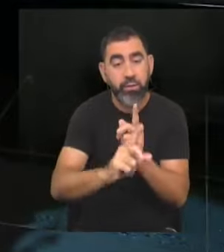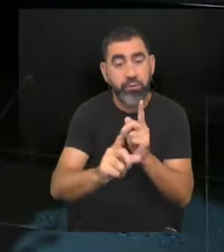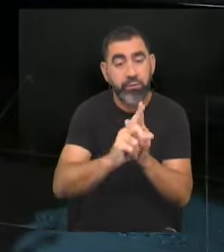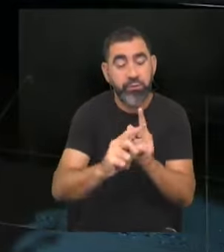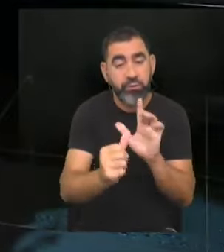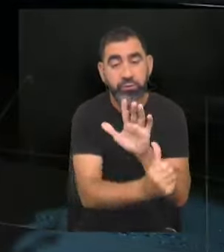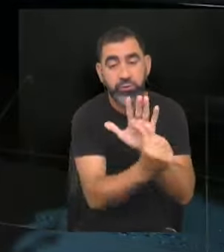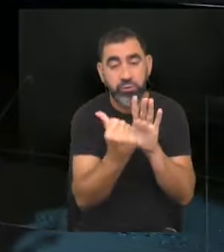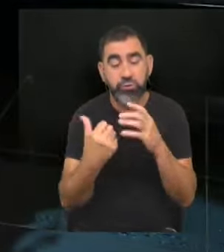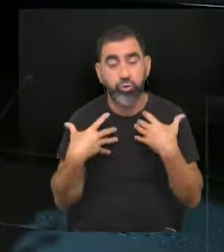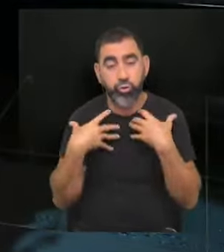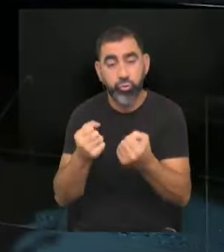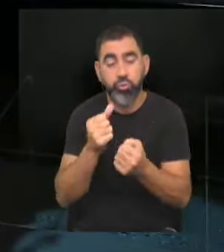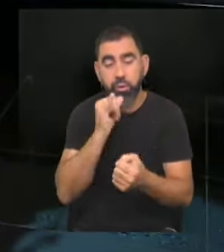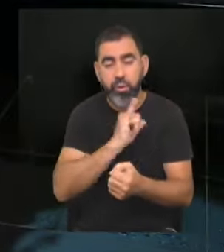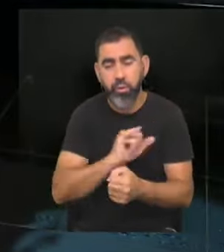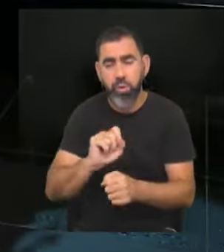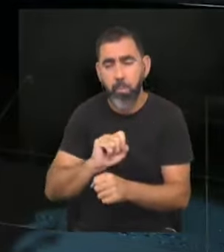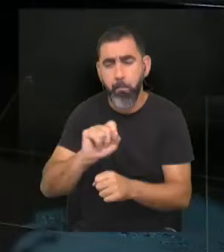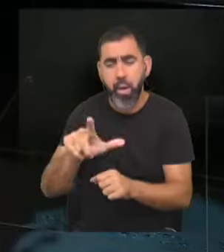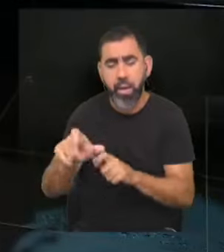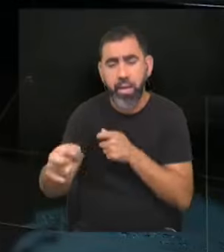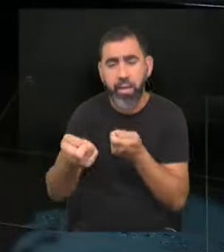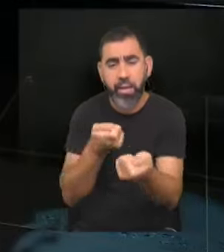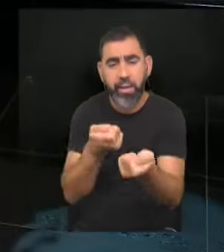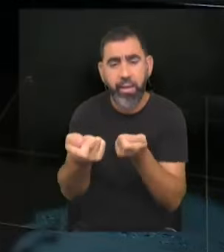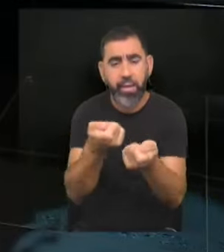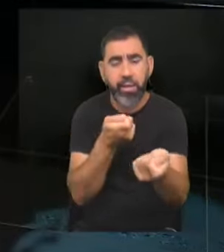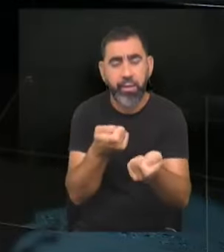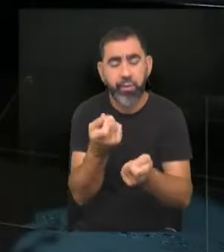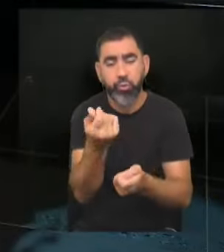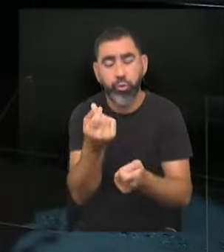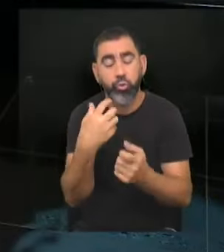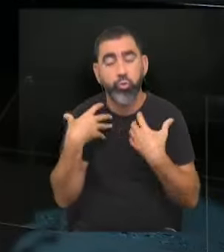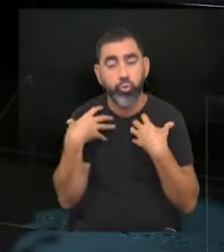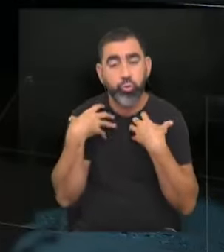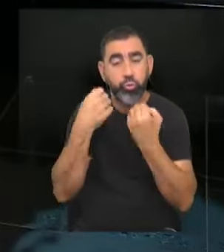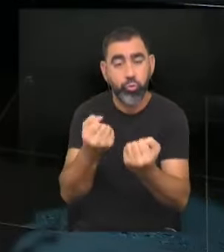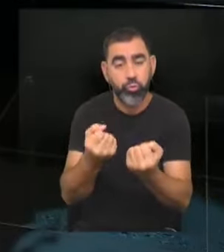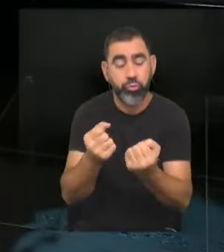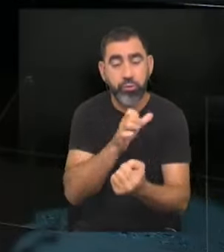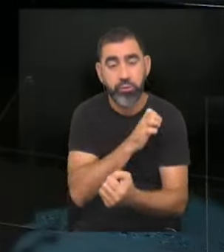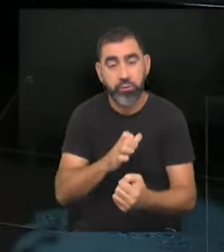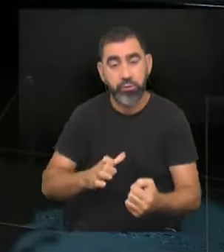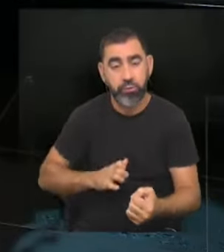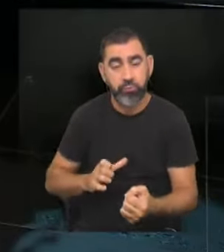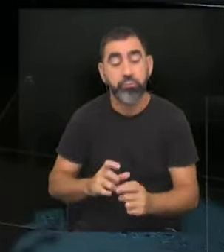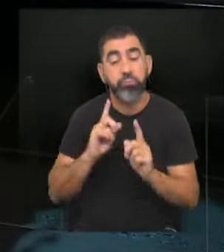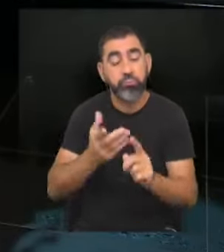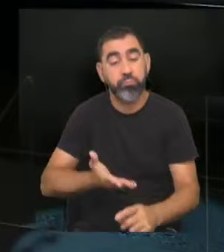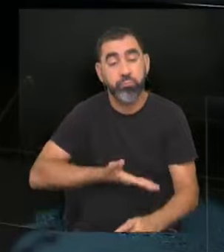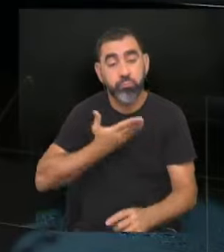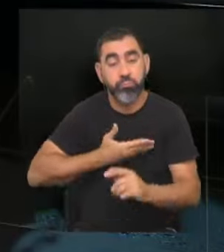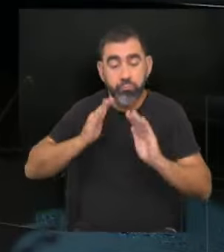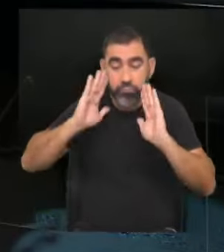Oeste denuncia una mala gestión de los recursos de la gestión de salud que hace el estado y reclama un